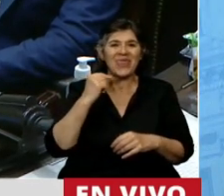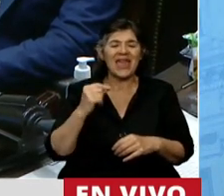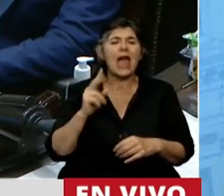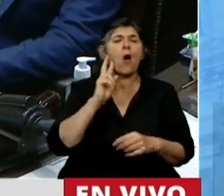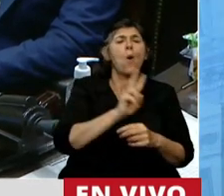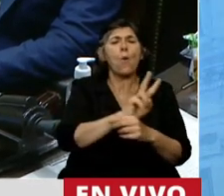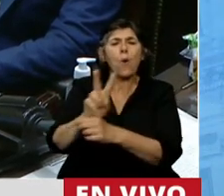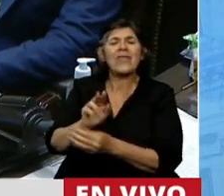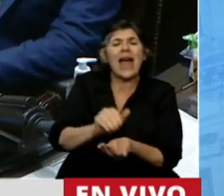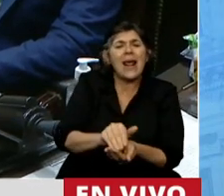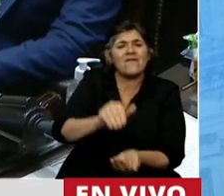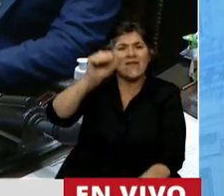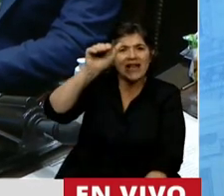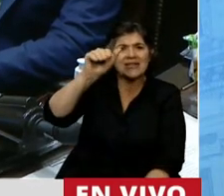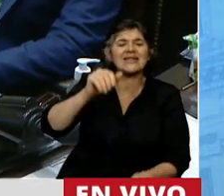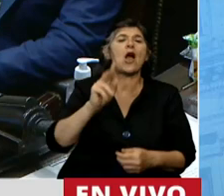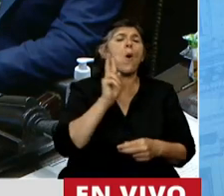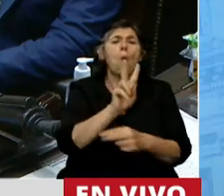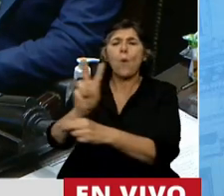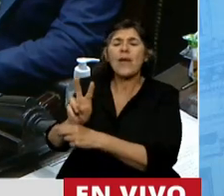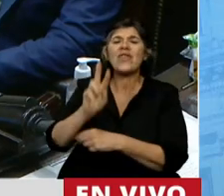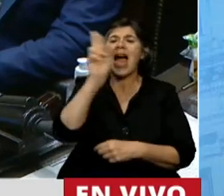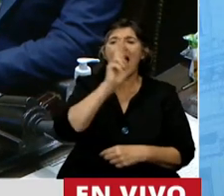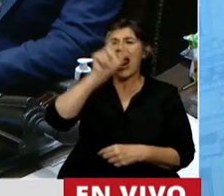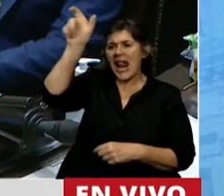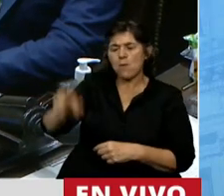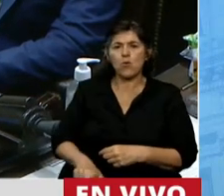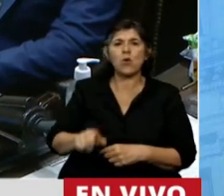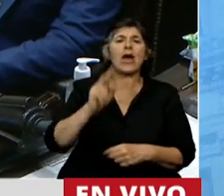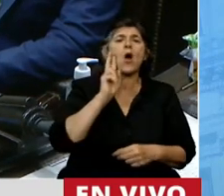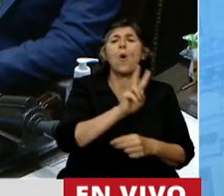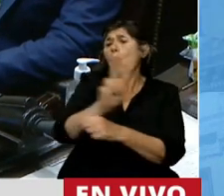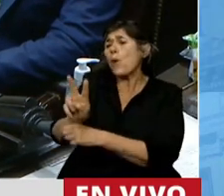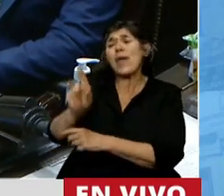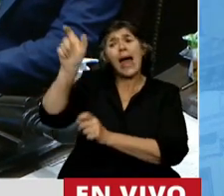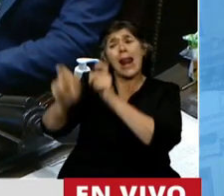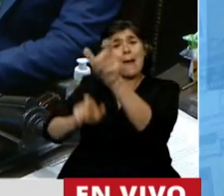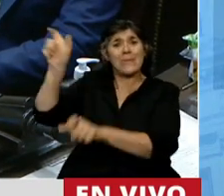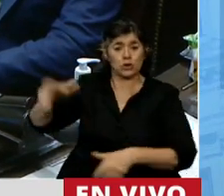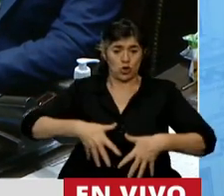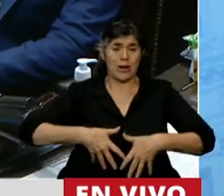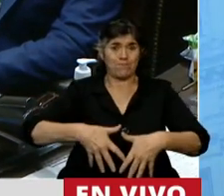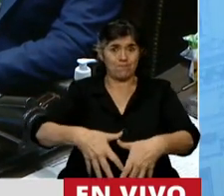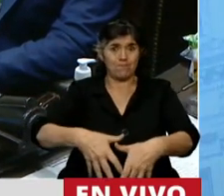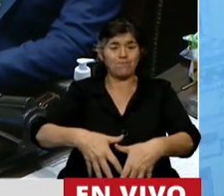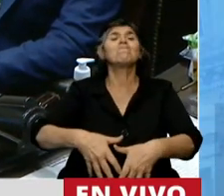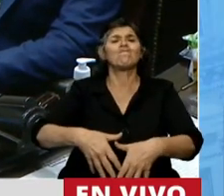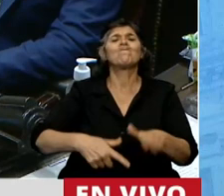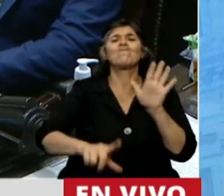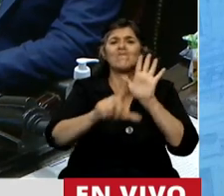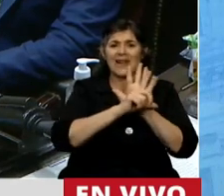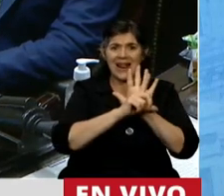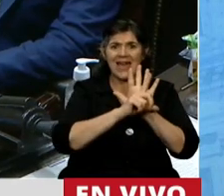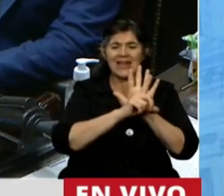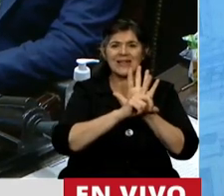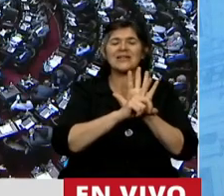a la infancia que cuida a la mujer que cuida a las personas gestantes sea ley por